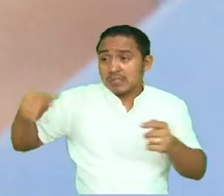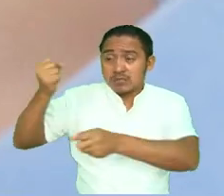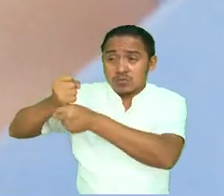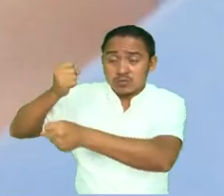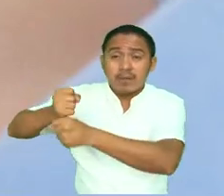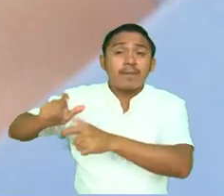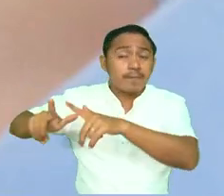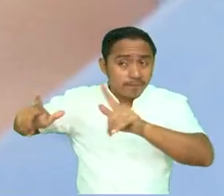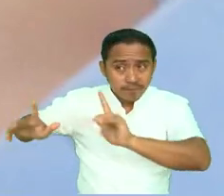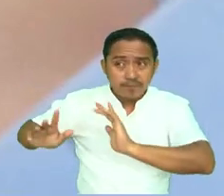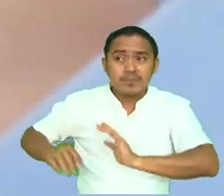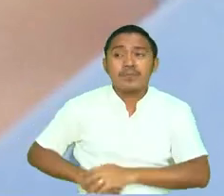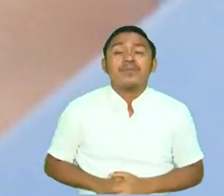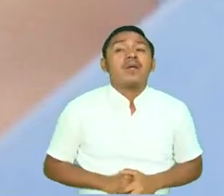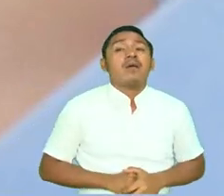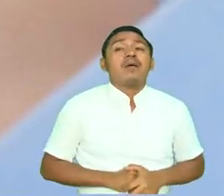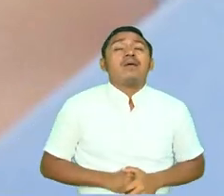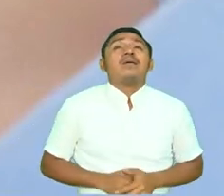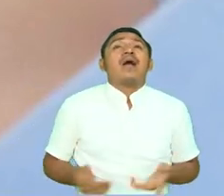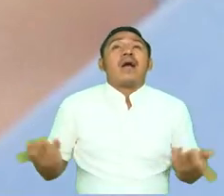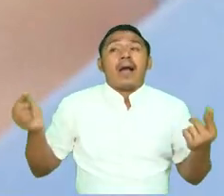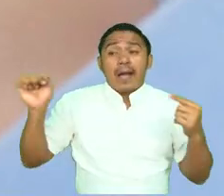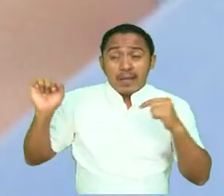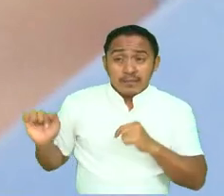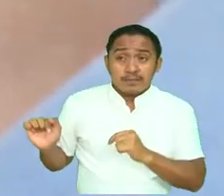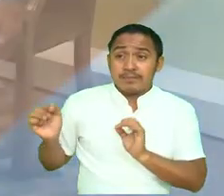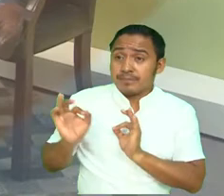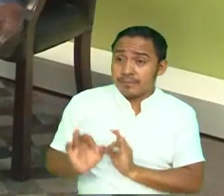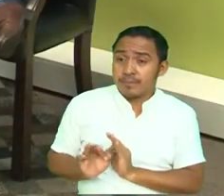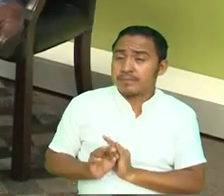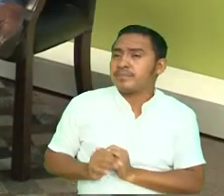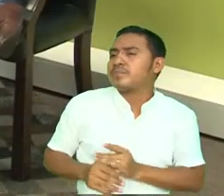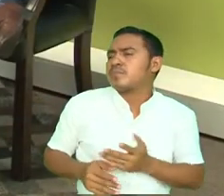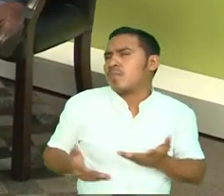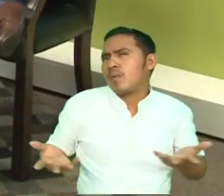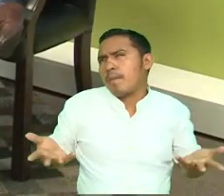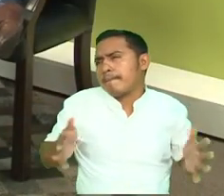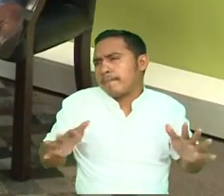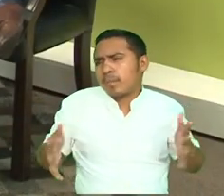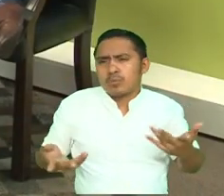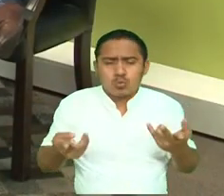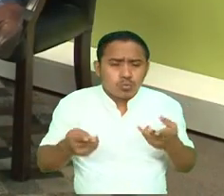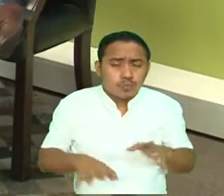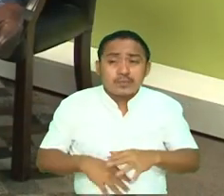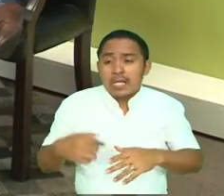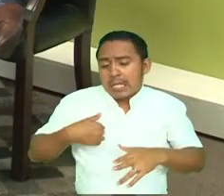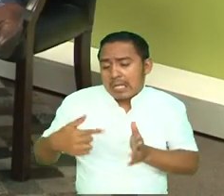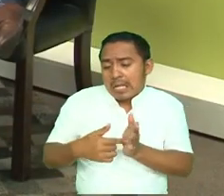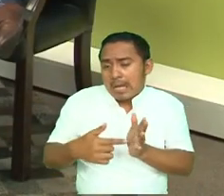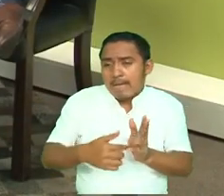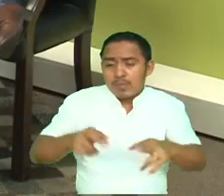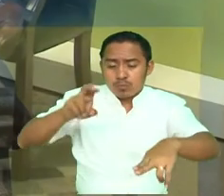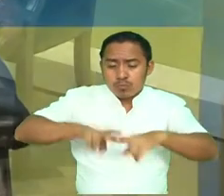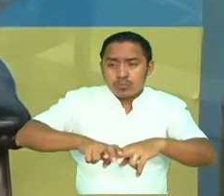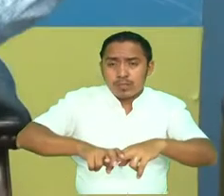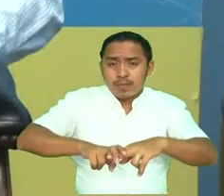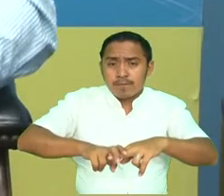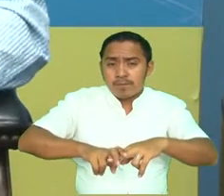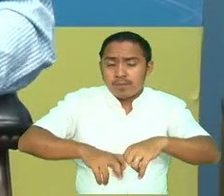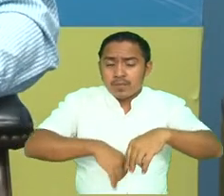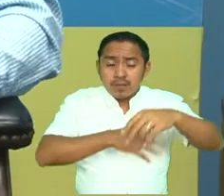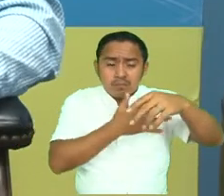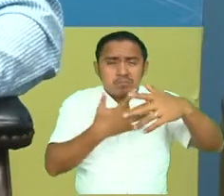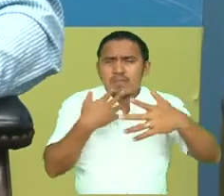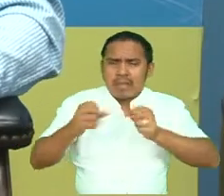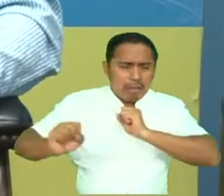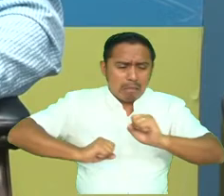es, entonces ahí vamos, pero, donde está nuestro trabajo. Pero ¿cuándo es lo normal, doctor? Por ejemplo, cuando una persona está sentada y está sudando, no está haciendo